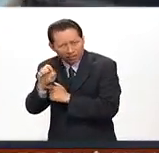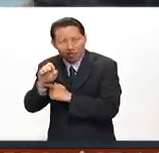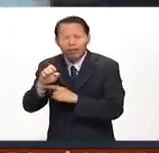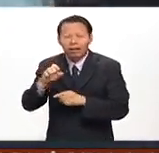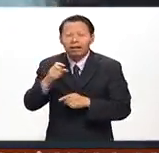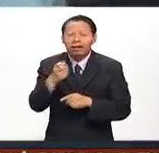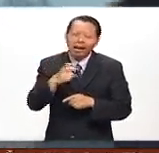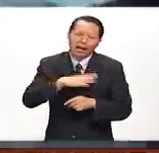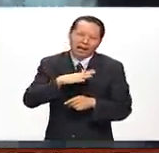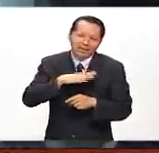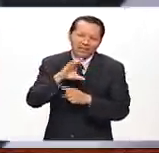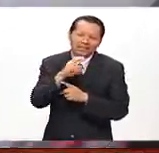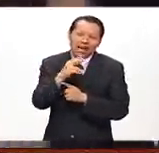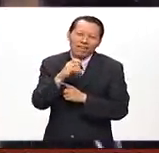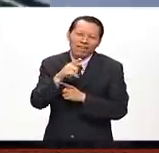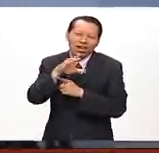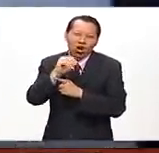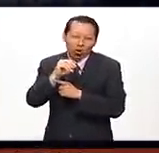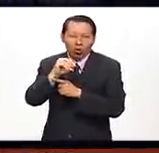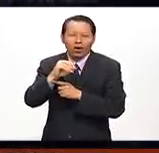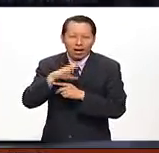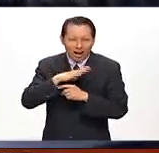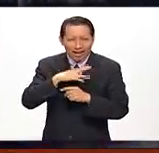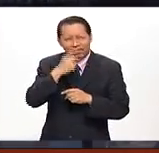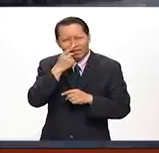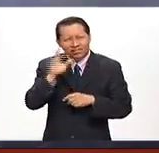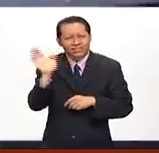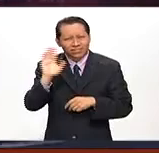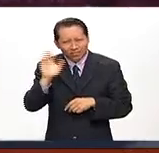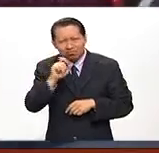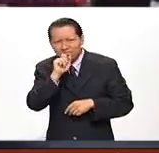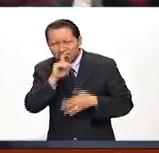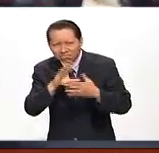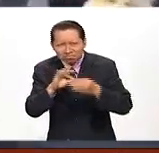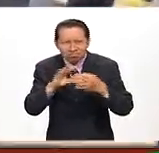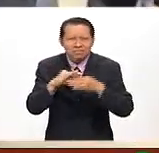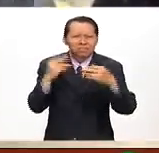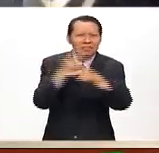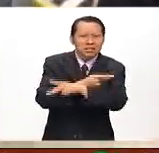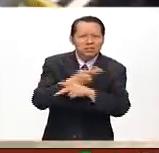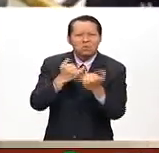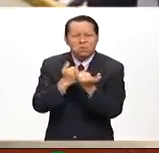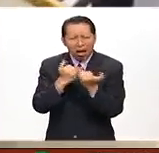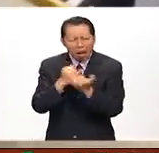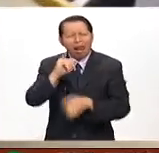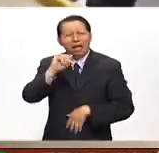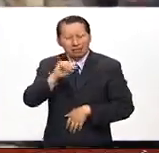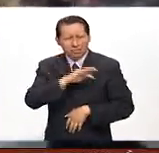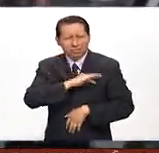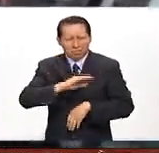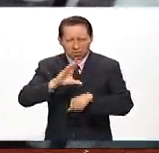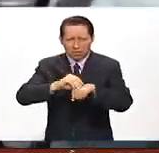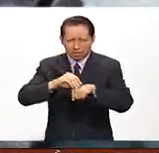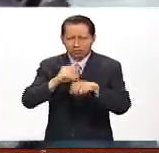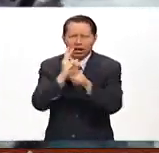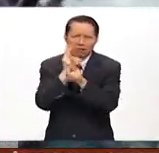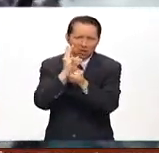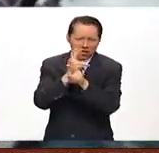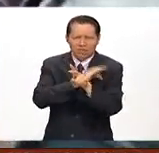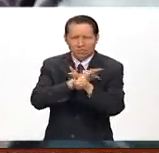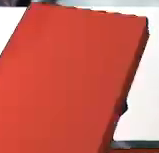Javier López Chabelo, quien saludó a los inconformes y permitió que incluso hicieran pintas en su